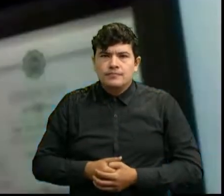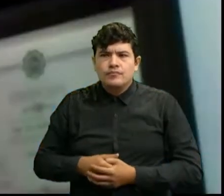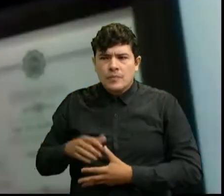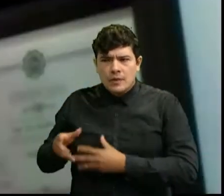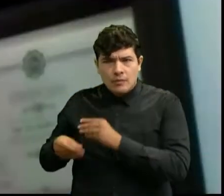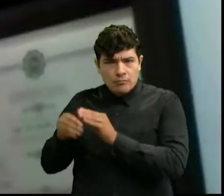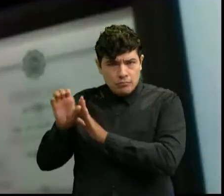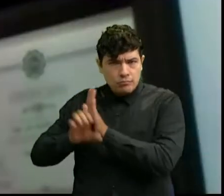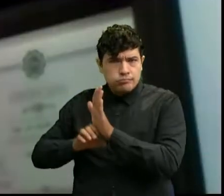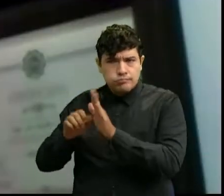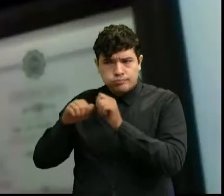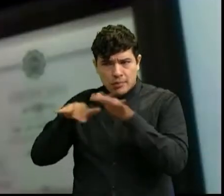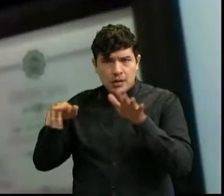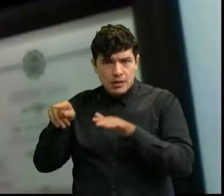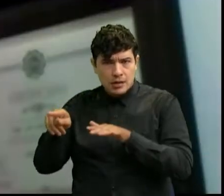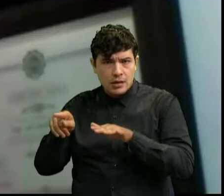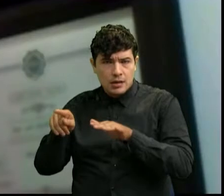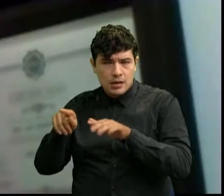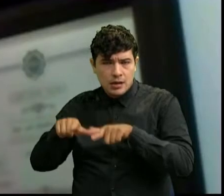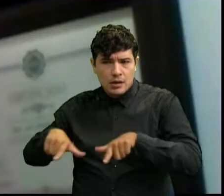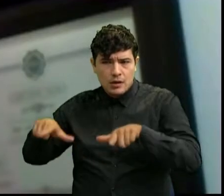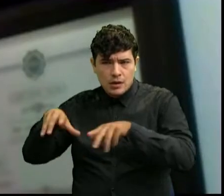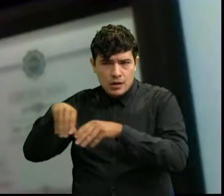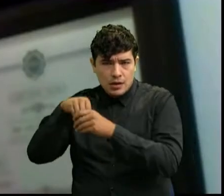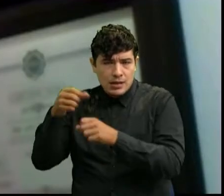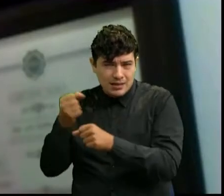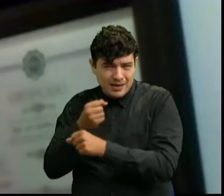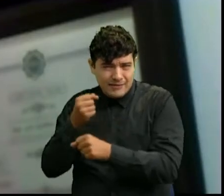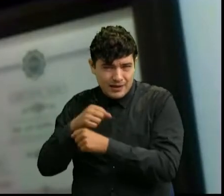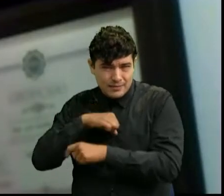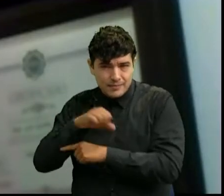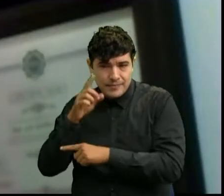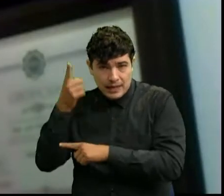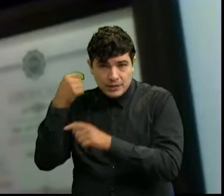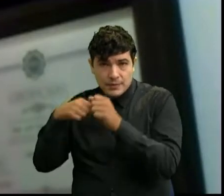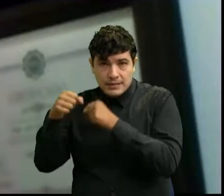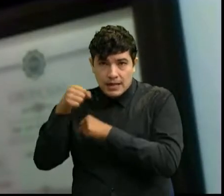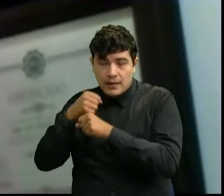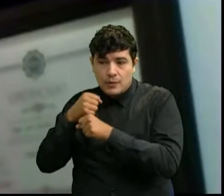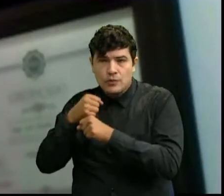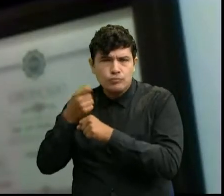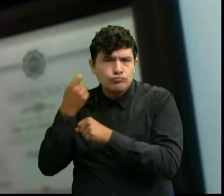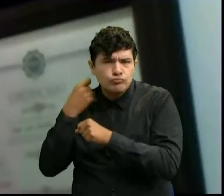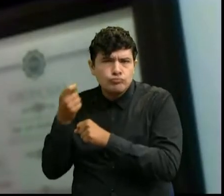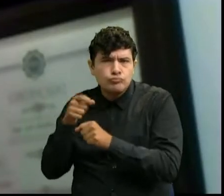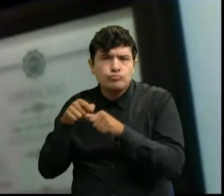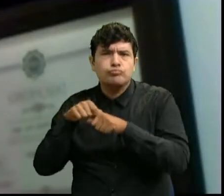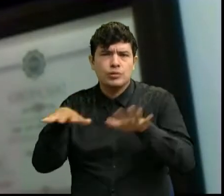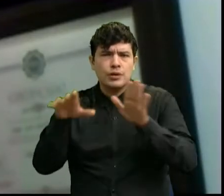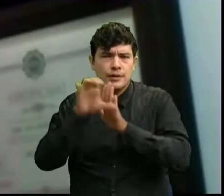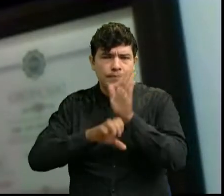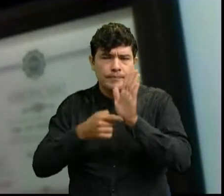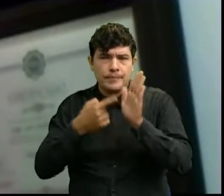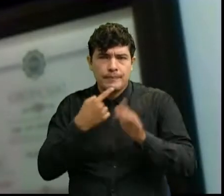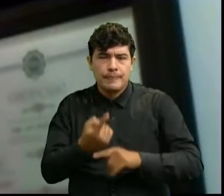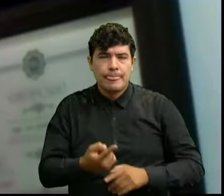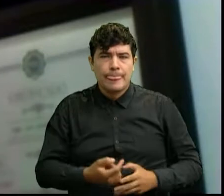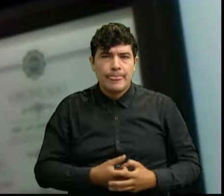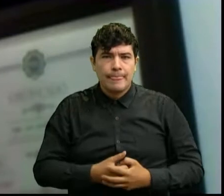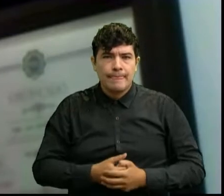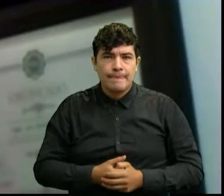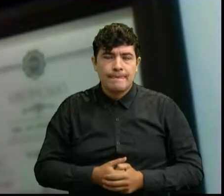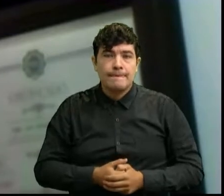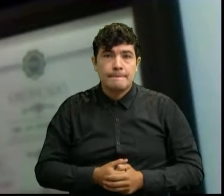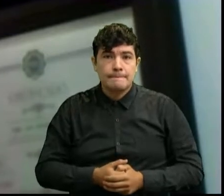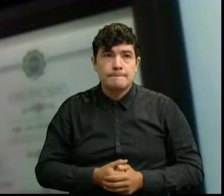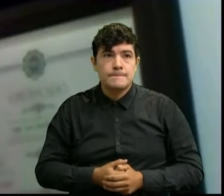publicada por parte de la Sala de Casación Laboral, una sentencia del año pasado, pero fue publicada recientemente. La posibilidad ahora